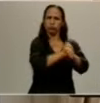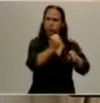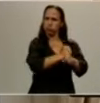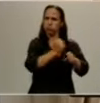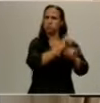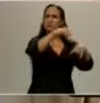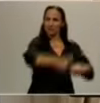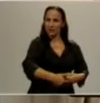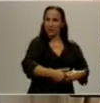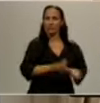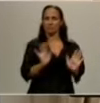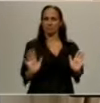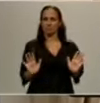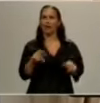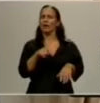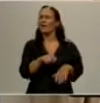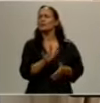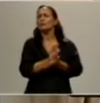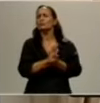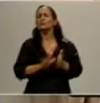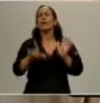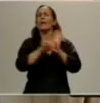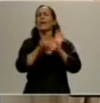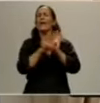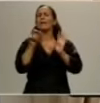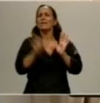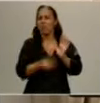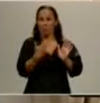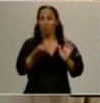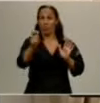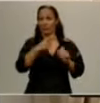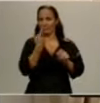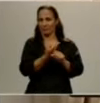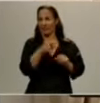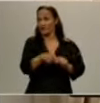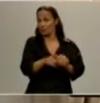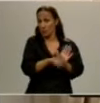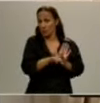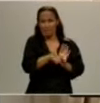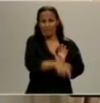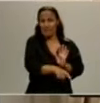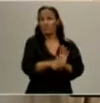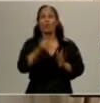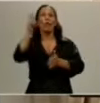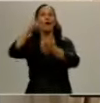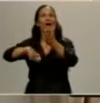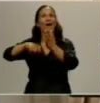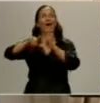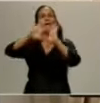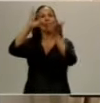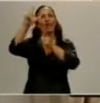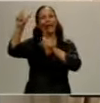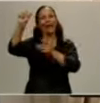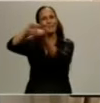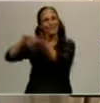no judiciable. Esto también es jurisprudencia de la Suprema Corte de Justicia de la Nación, que ha dicho que los tratados internacionales que son